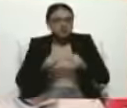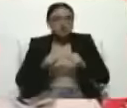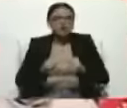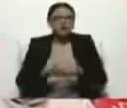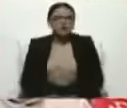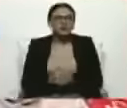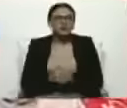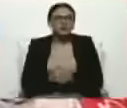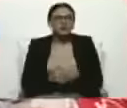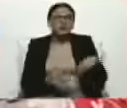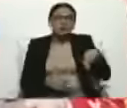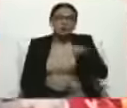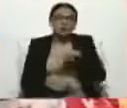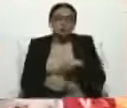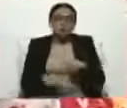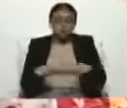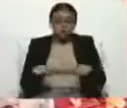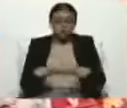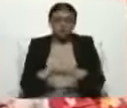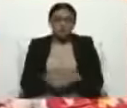en este caso,